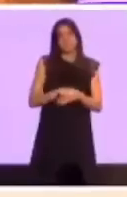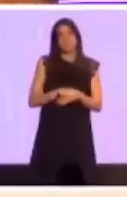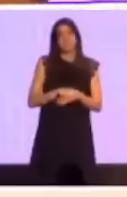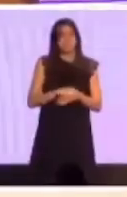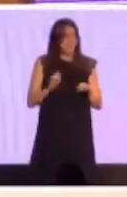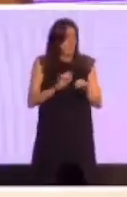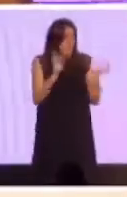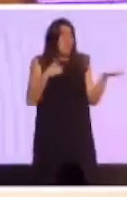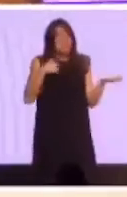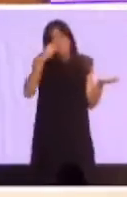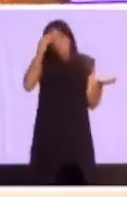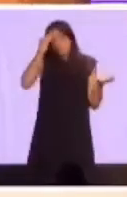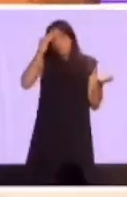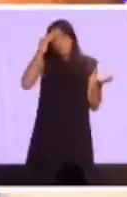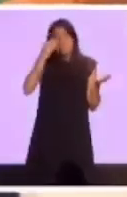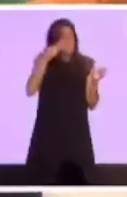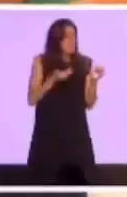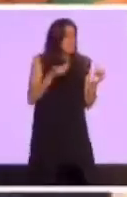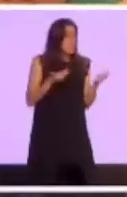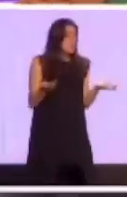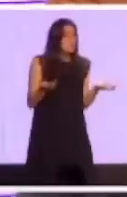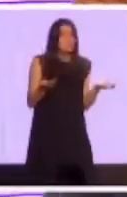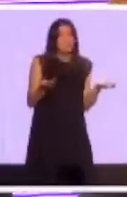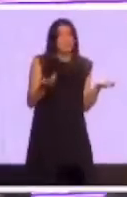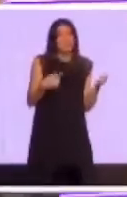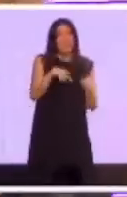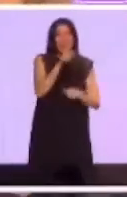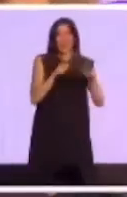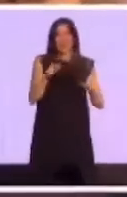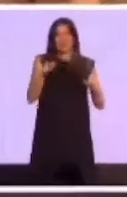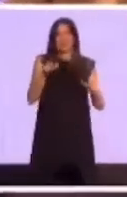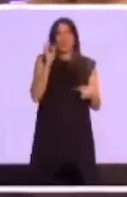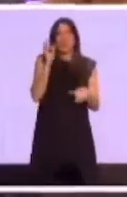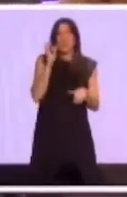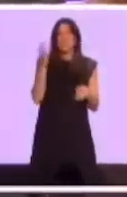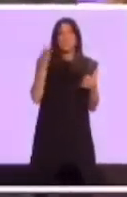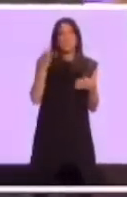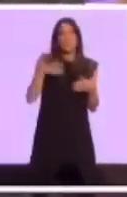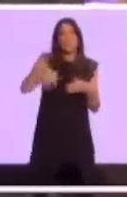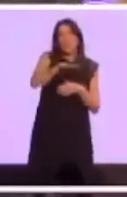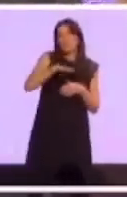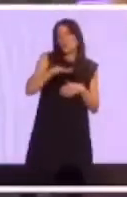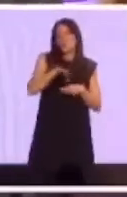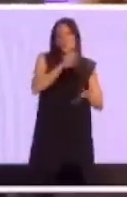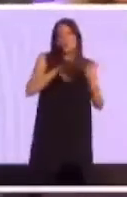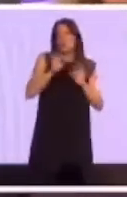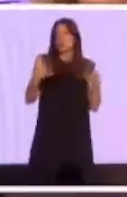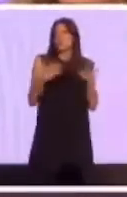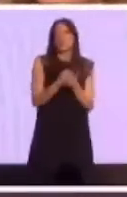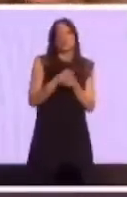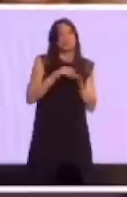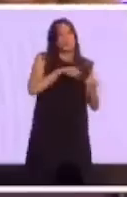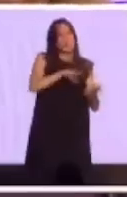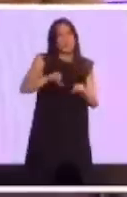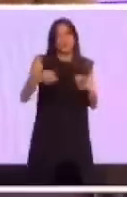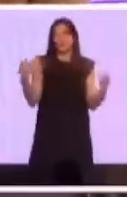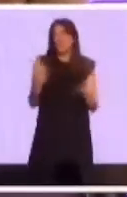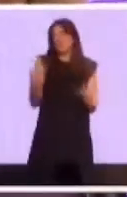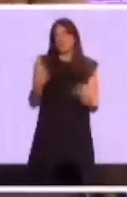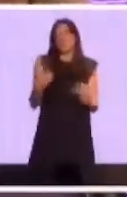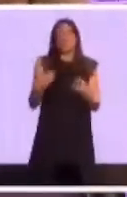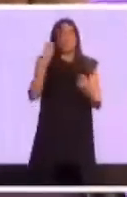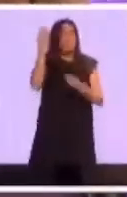claro que yo pienso que es importante que las mujeres estemos en todos los espacios de toma de decisiones no es una reflexión